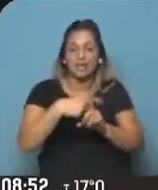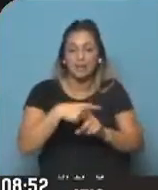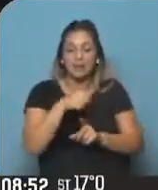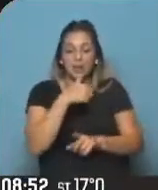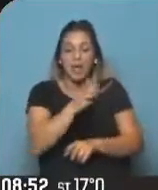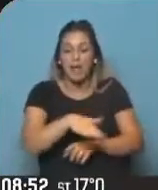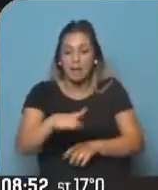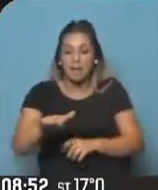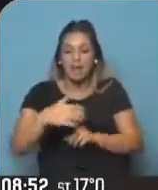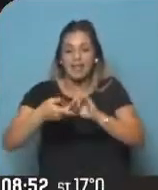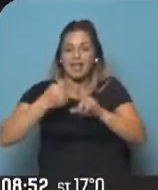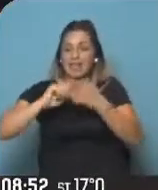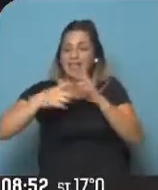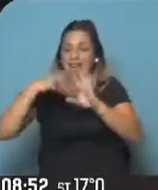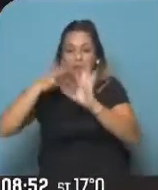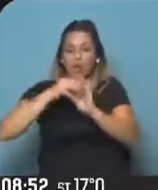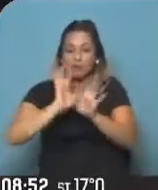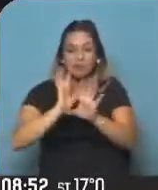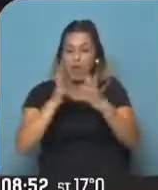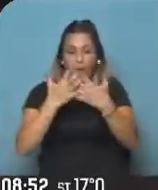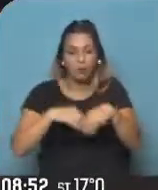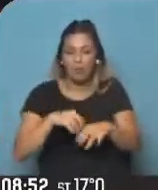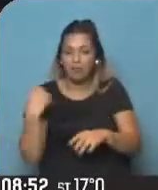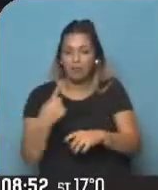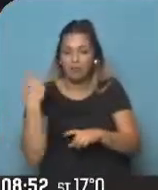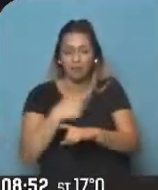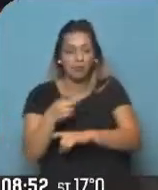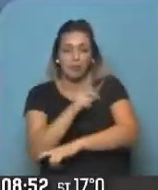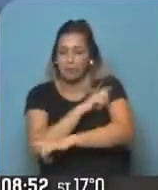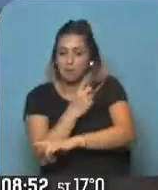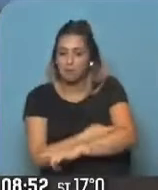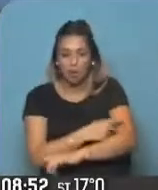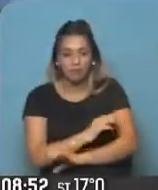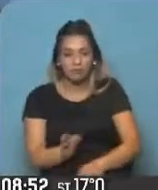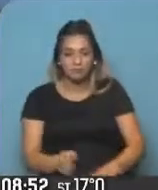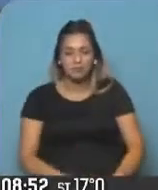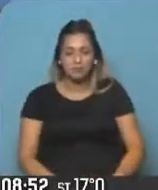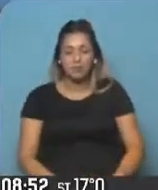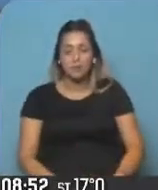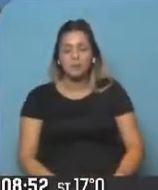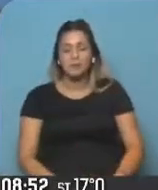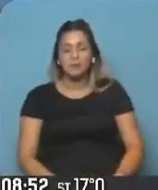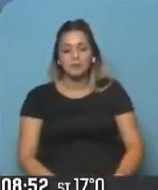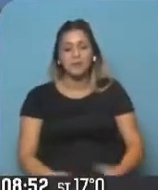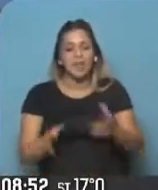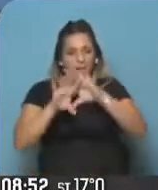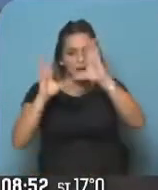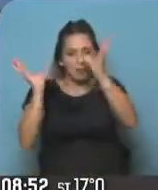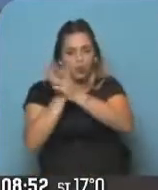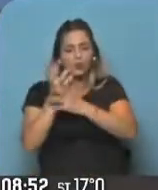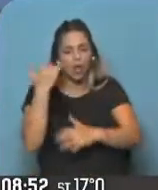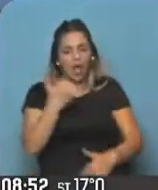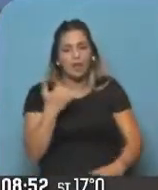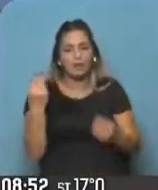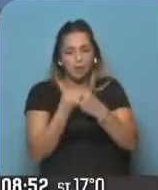del mar la relación es automática con la intensidad de las olas el título puede observar se lee asiduamente que en el mundo hay muchas cumbres